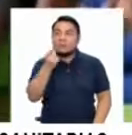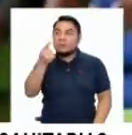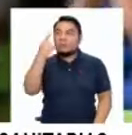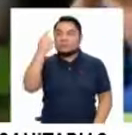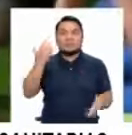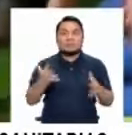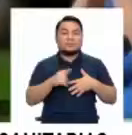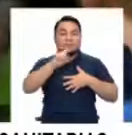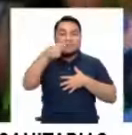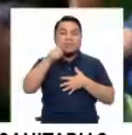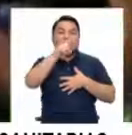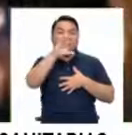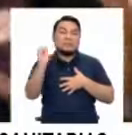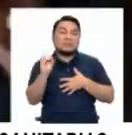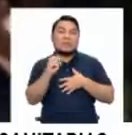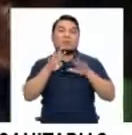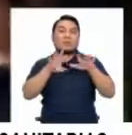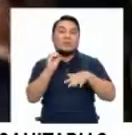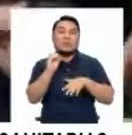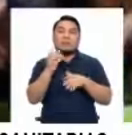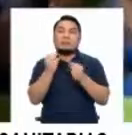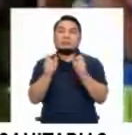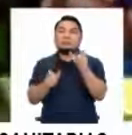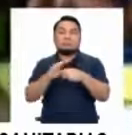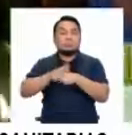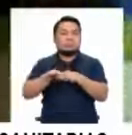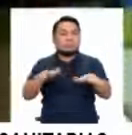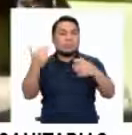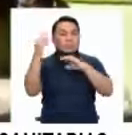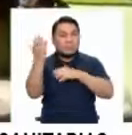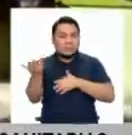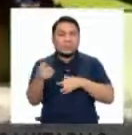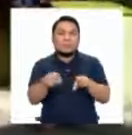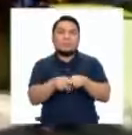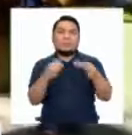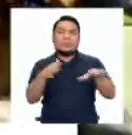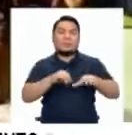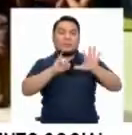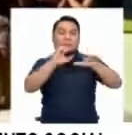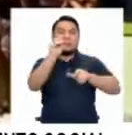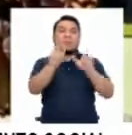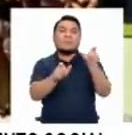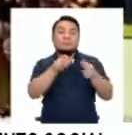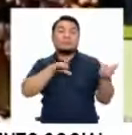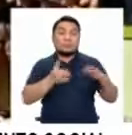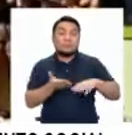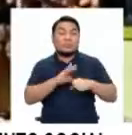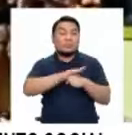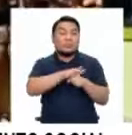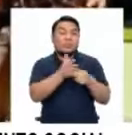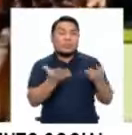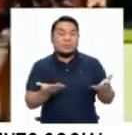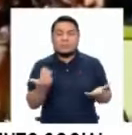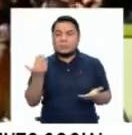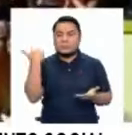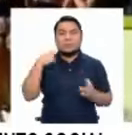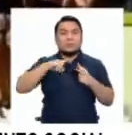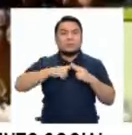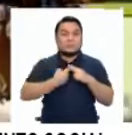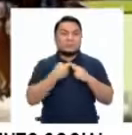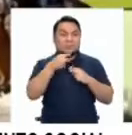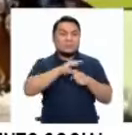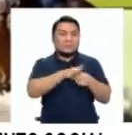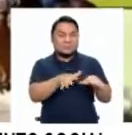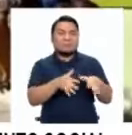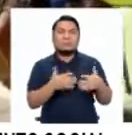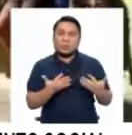registra 1.190 casos de COVID-19 y cerca de 60 fallecidos por el virus desde el inicio de la